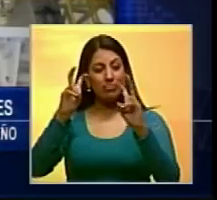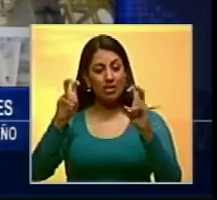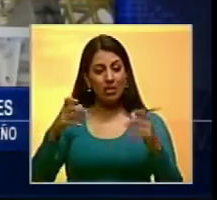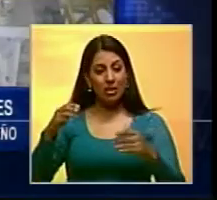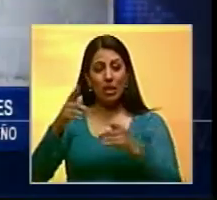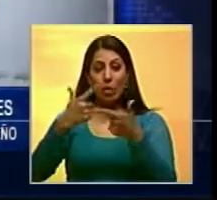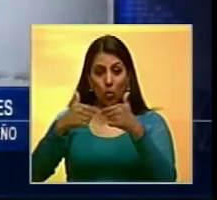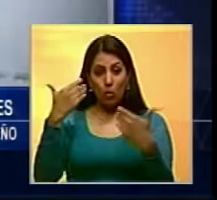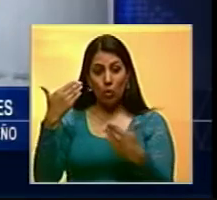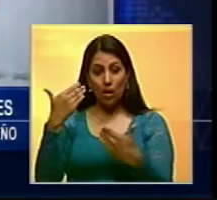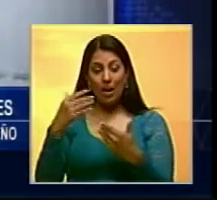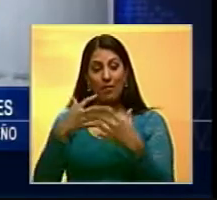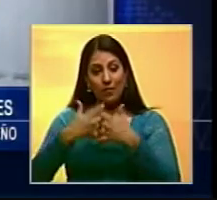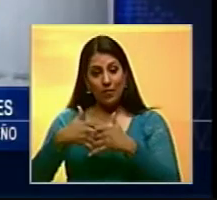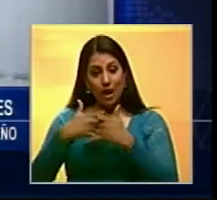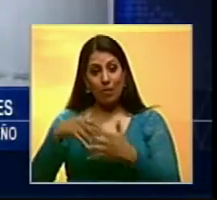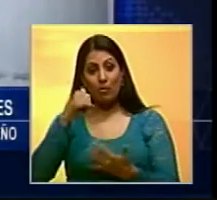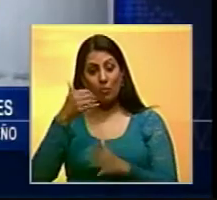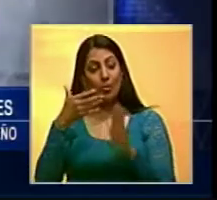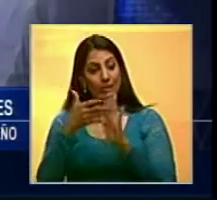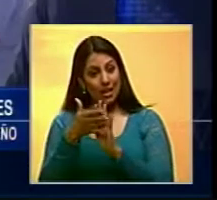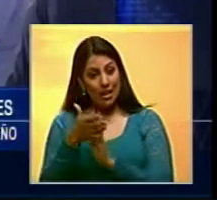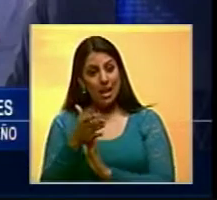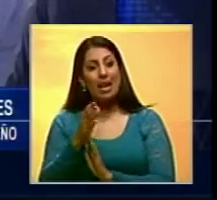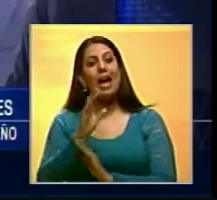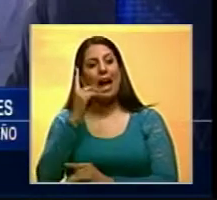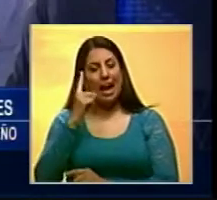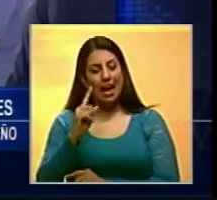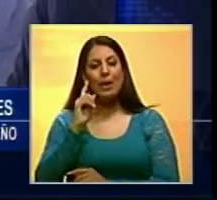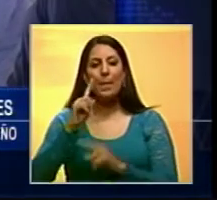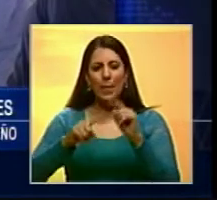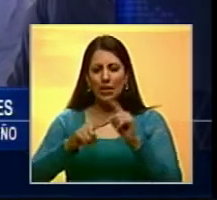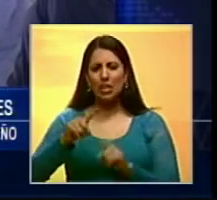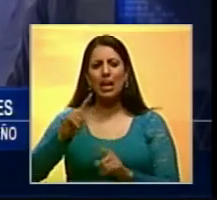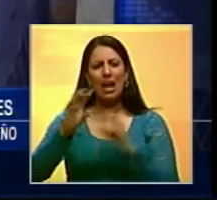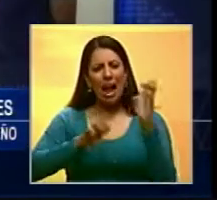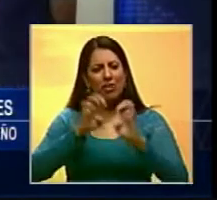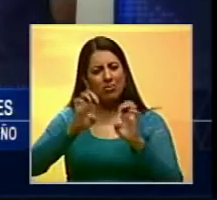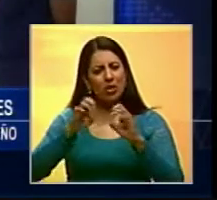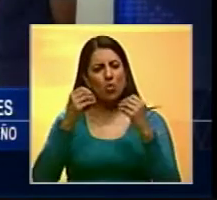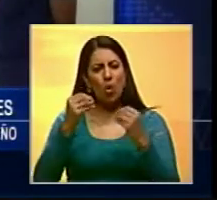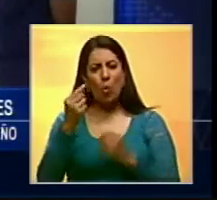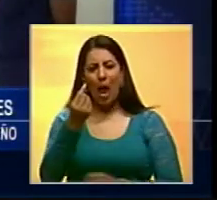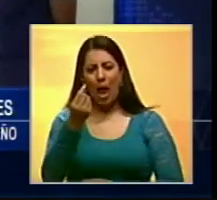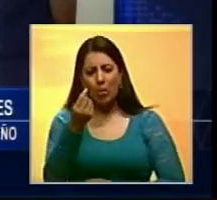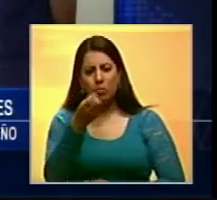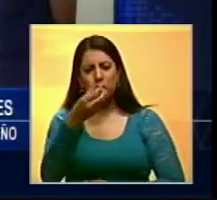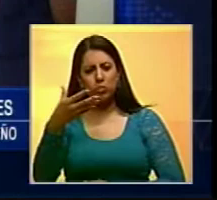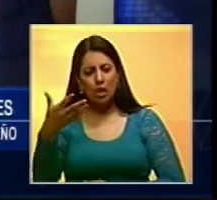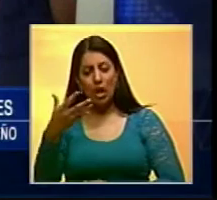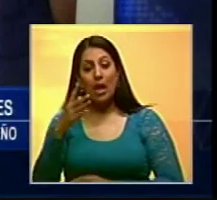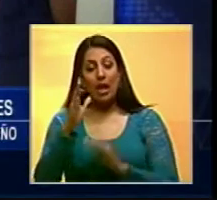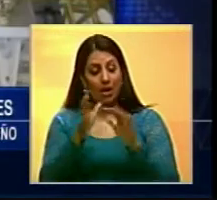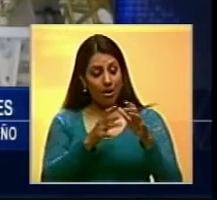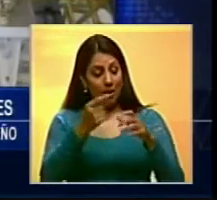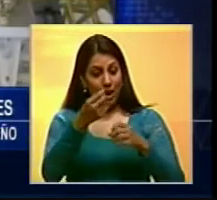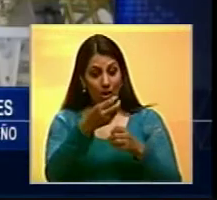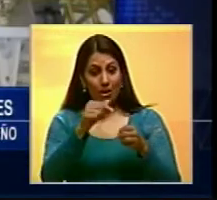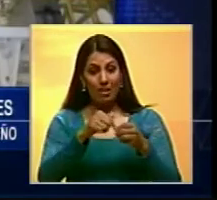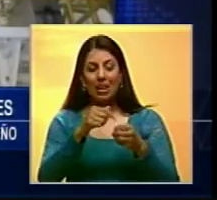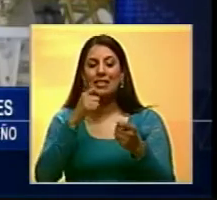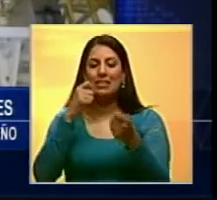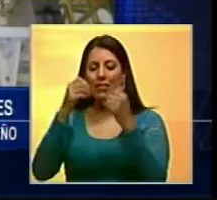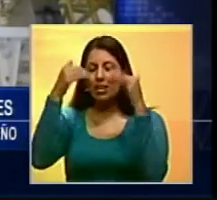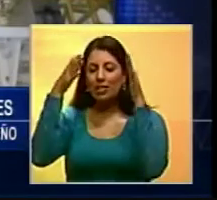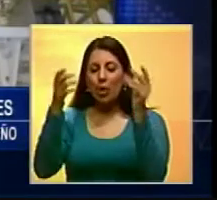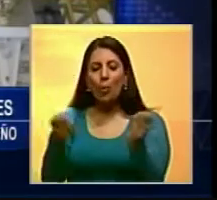a las instalaciones de la planta, Marco Torres precisó que el producto será elaborado a base de arroz y que parte de la producción será destinada